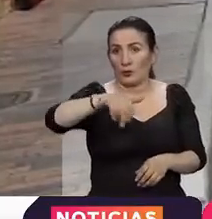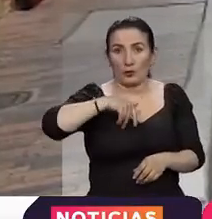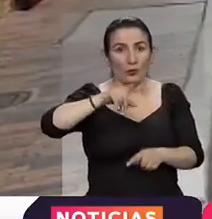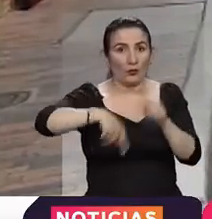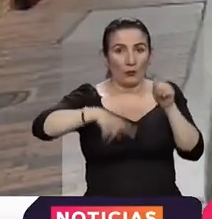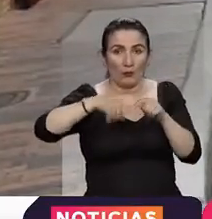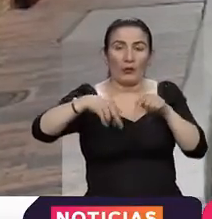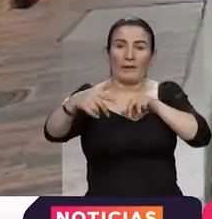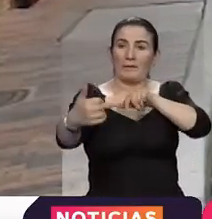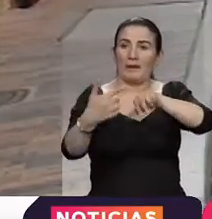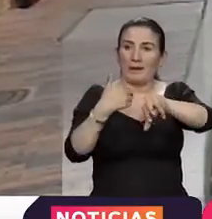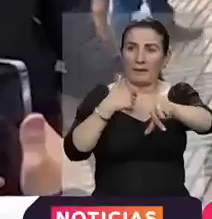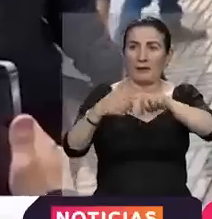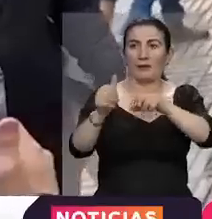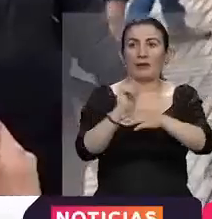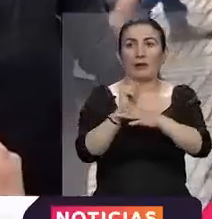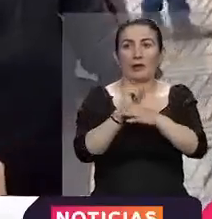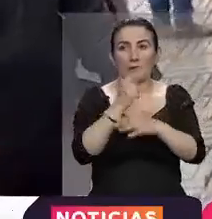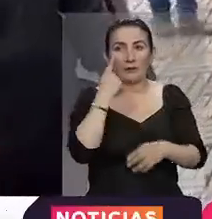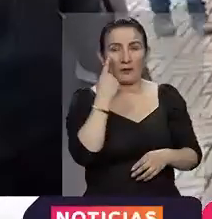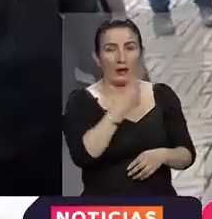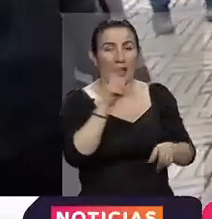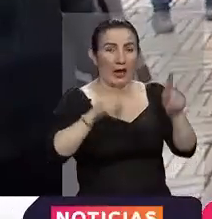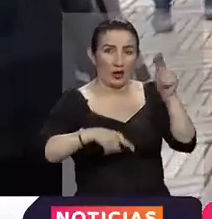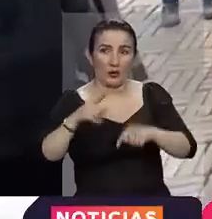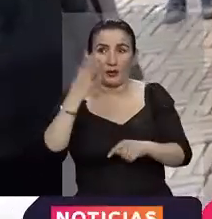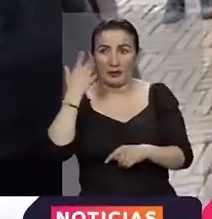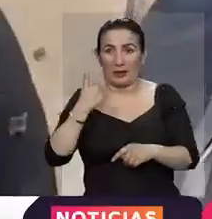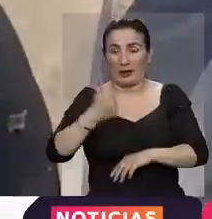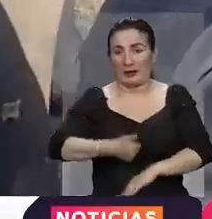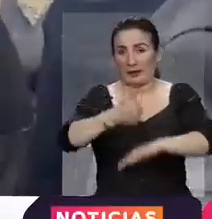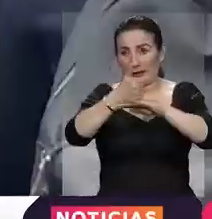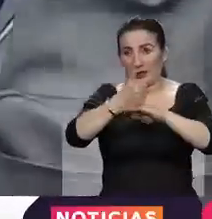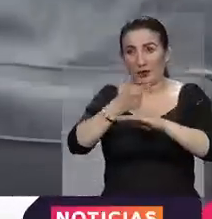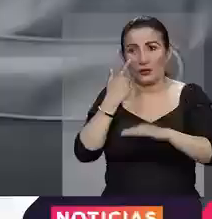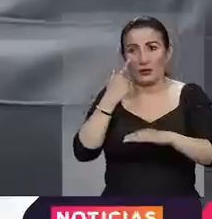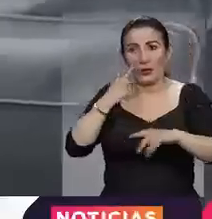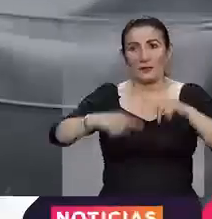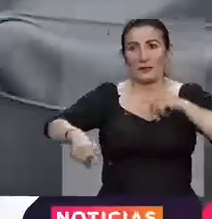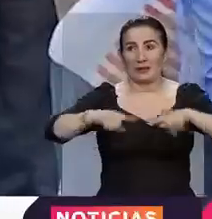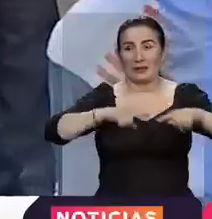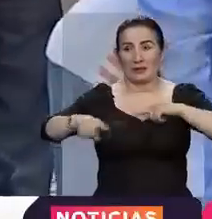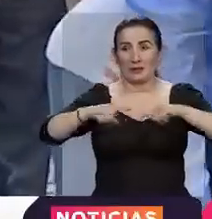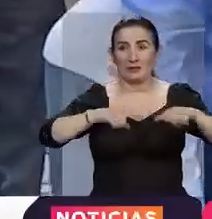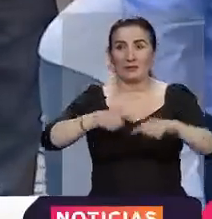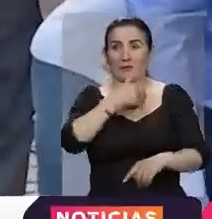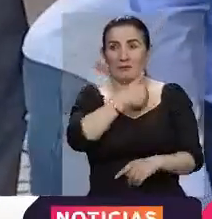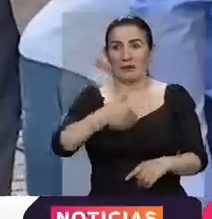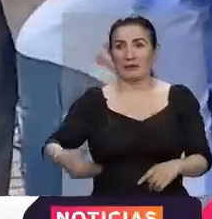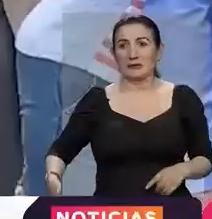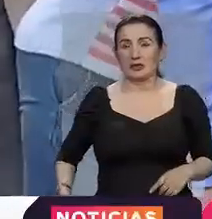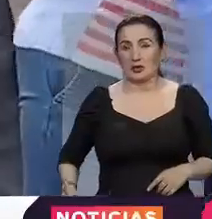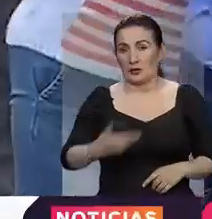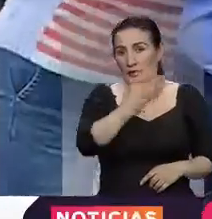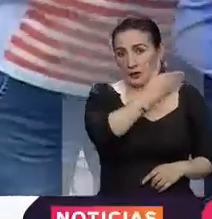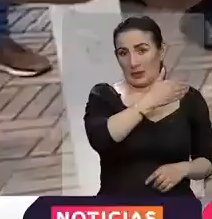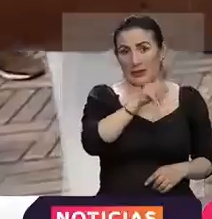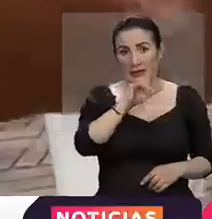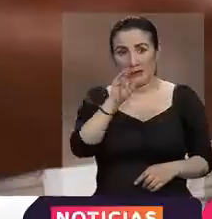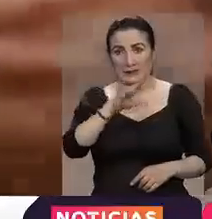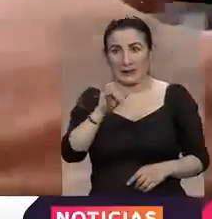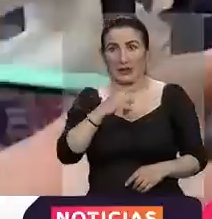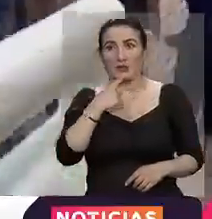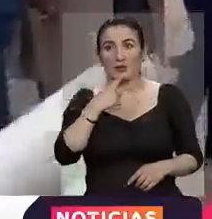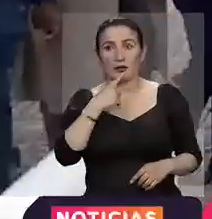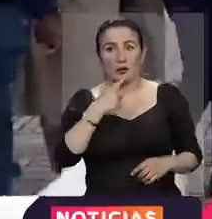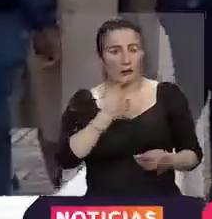los peatones, de los carros. Hace algunos días, el director del Departamento Administrativo de Presidencia, Mauricio Liscano, anunció